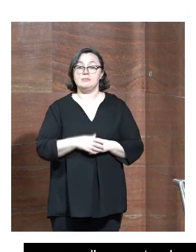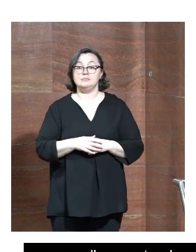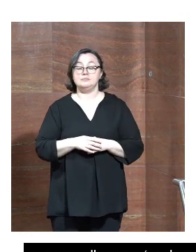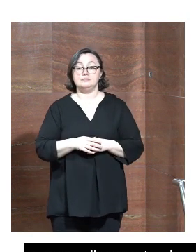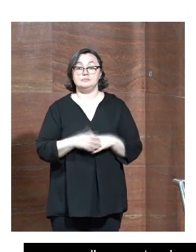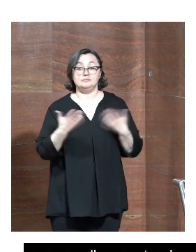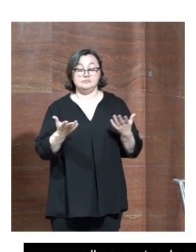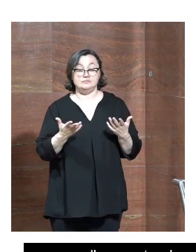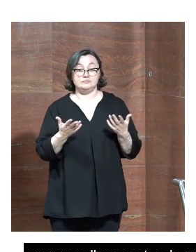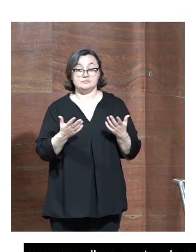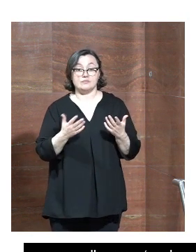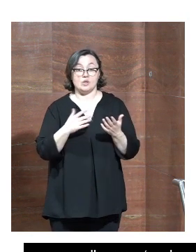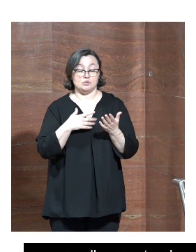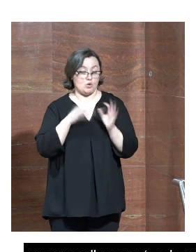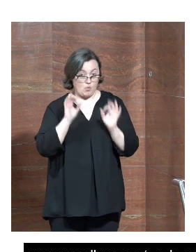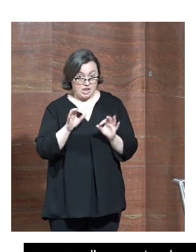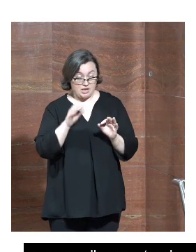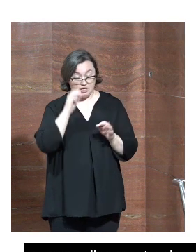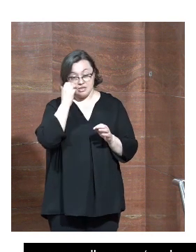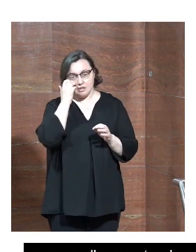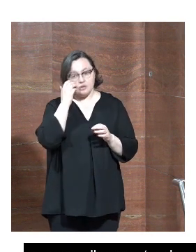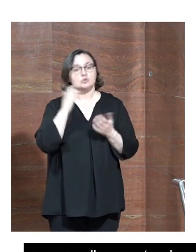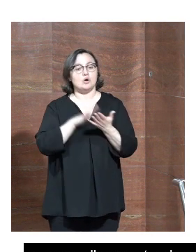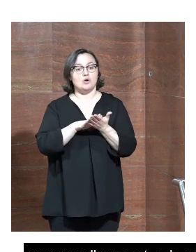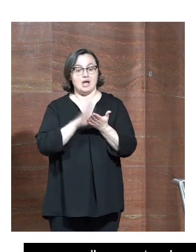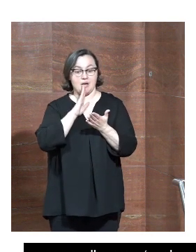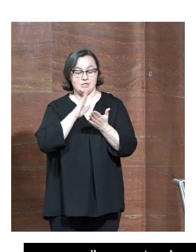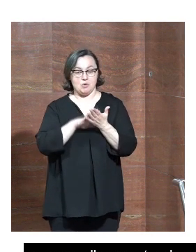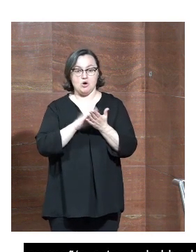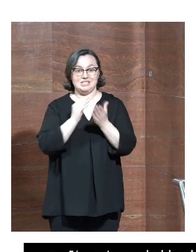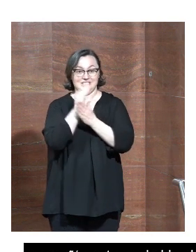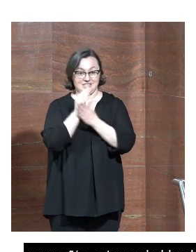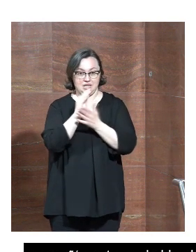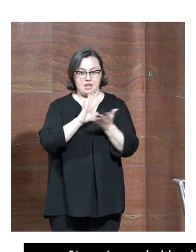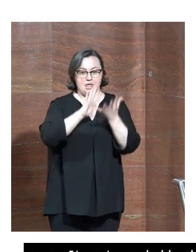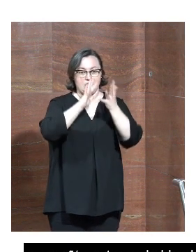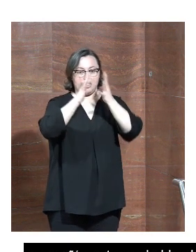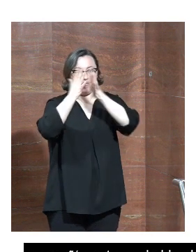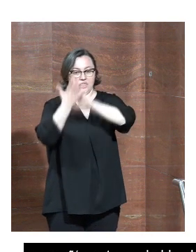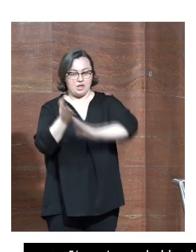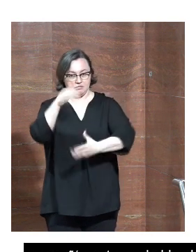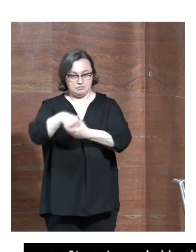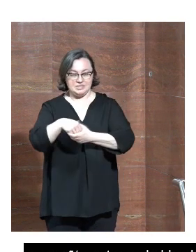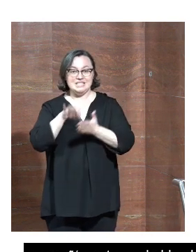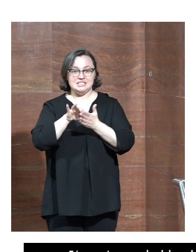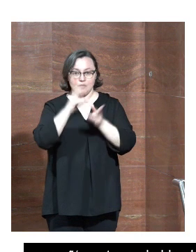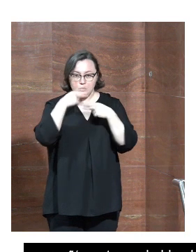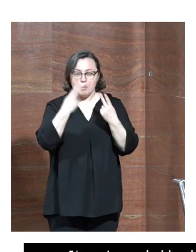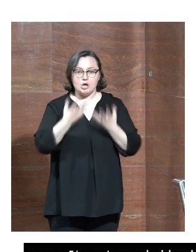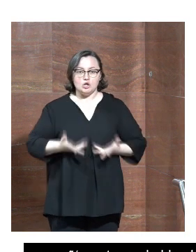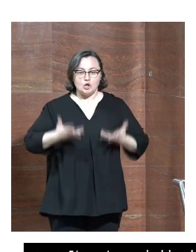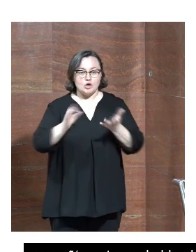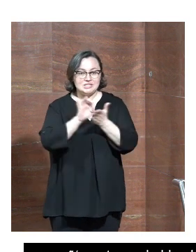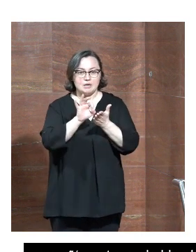anteriormente Fernando, exactamente igual de aplicable, pues eso vayan trasladándose ahí, ¿no? Los servicios al ciudadano o los productos